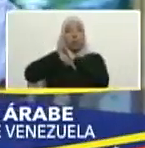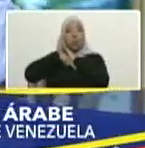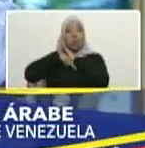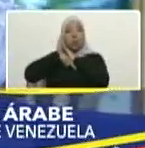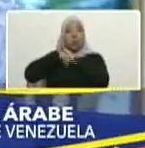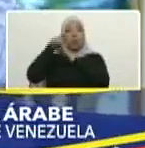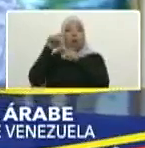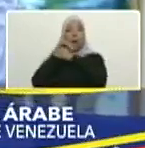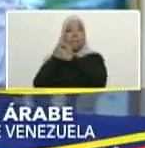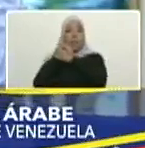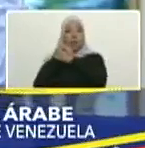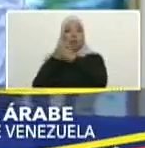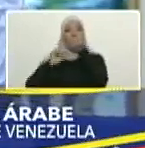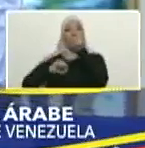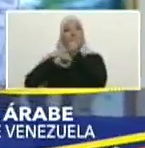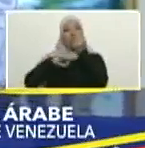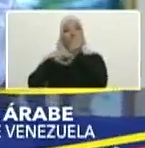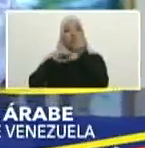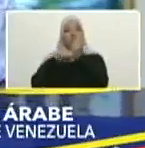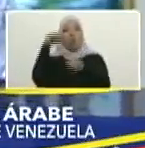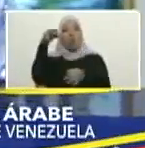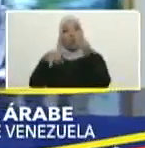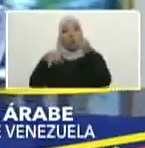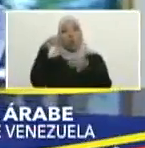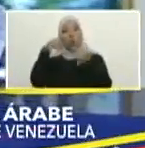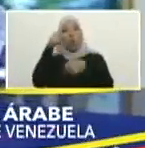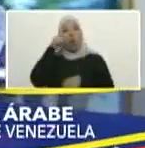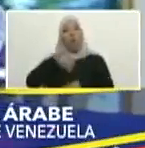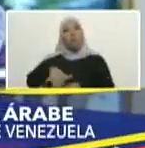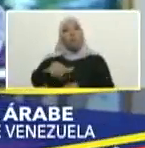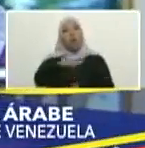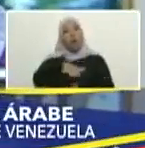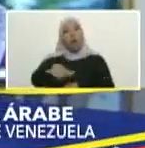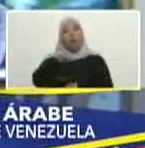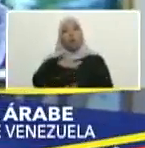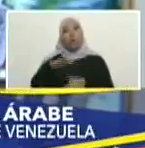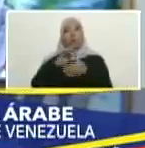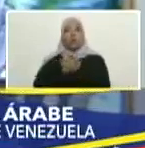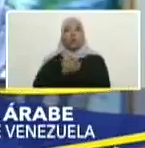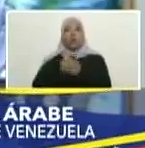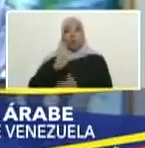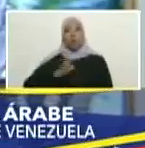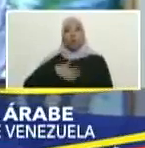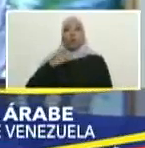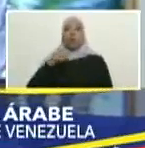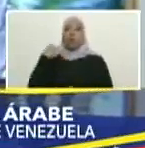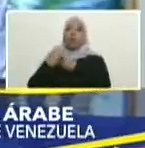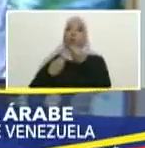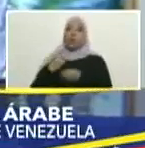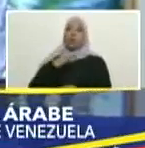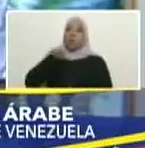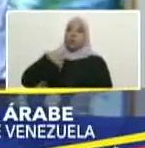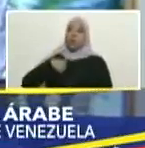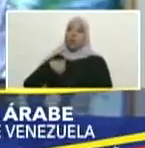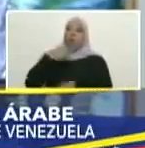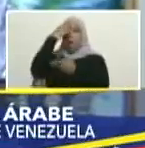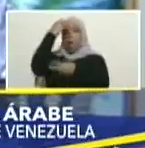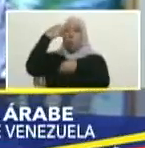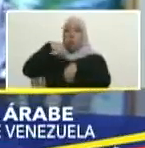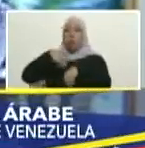la solidaridad y el apoyo a la justa causa del pueblo saharaui, una posición de principio acorde a